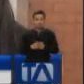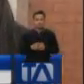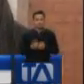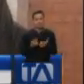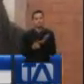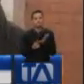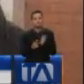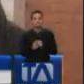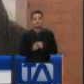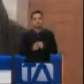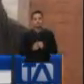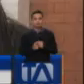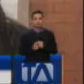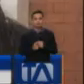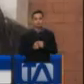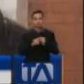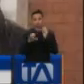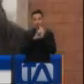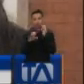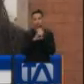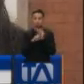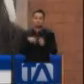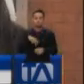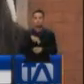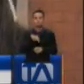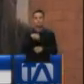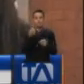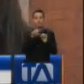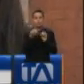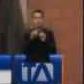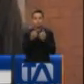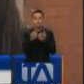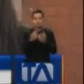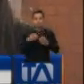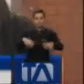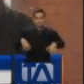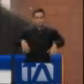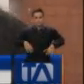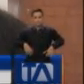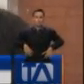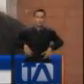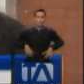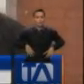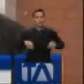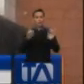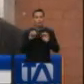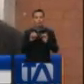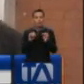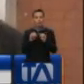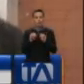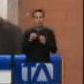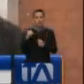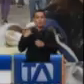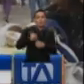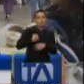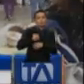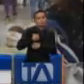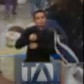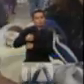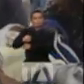Julio? Que estamos subiendo en el bus o que me agarran de la cintura o que me jalan el